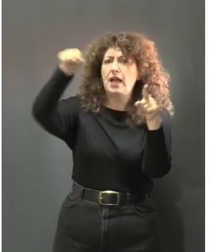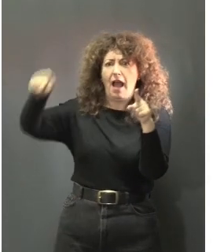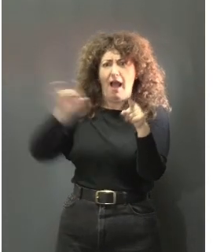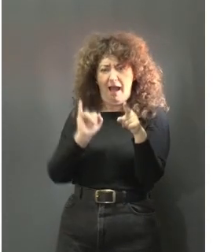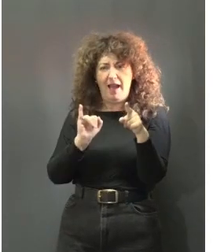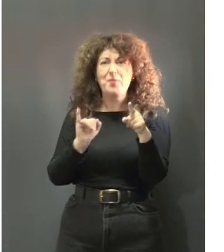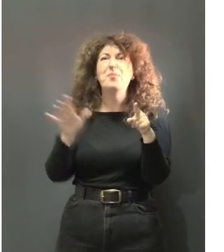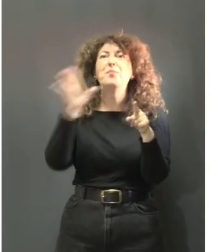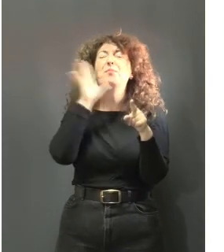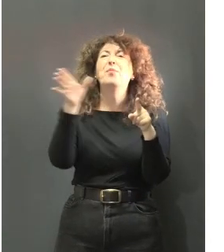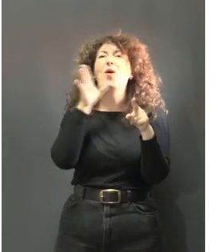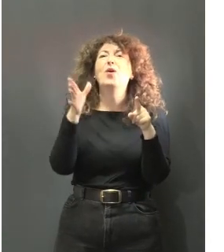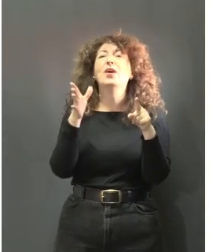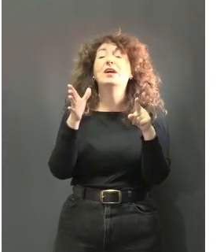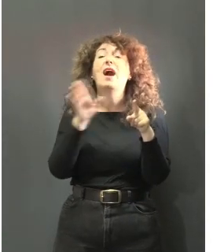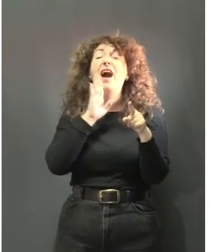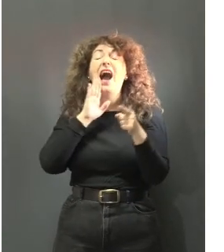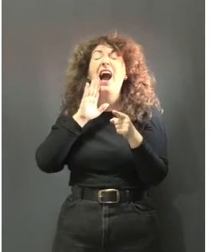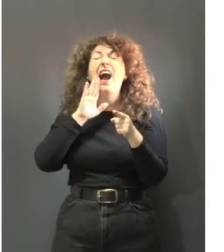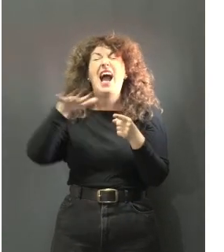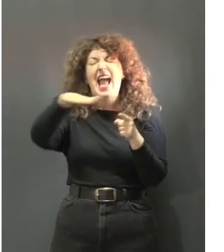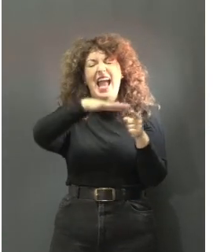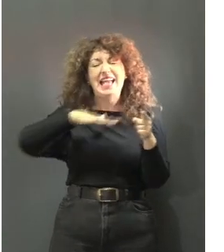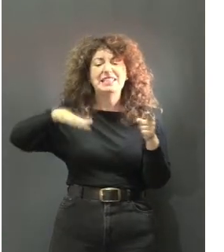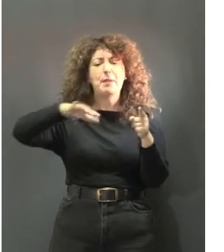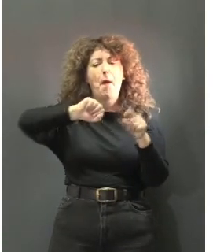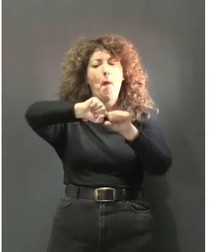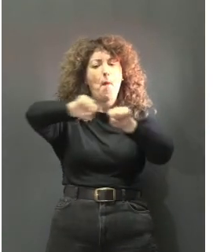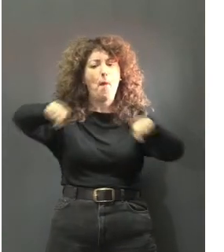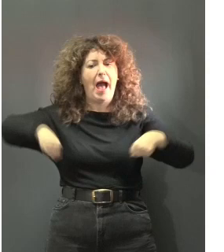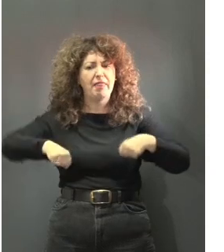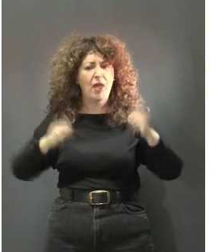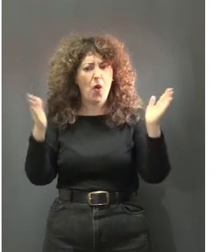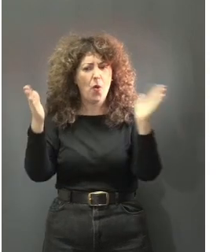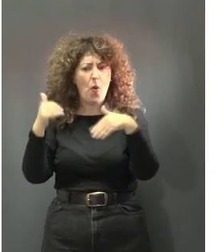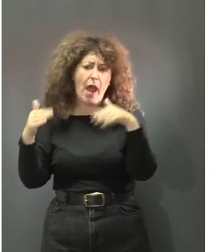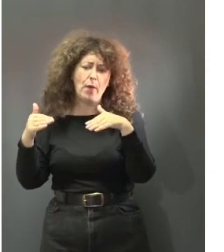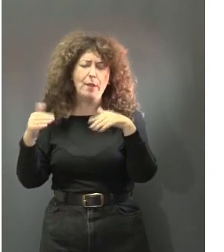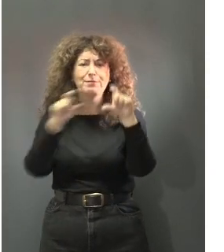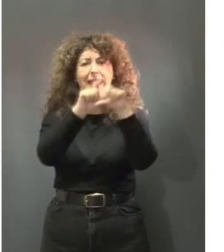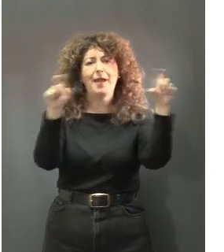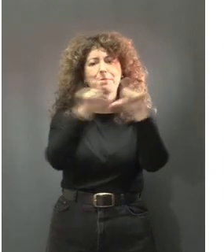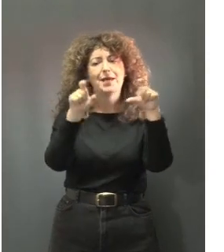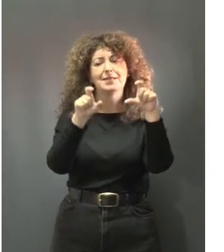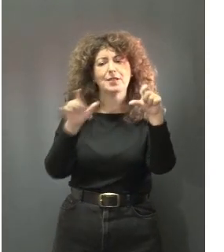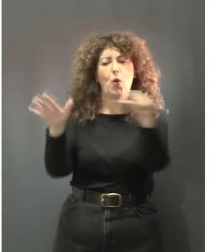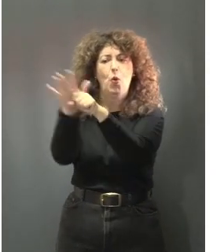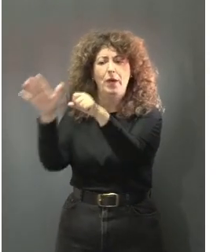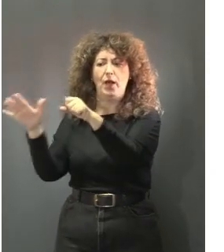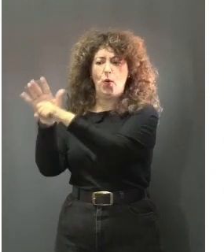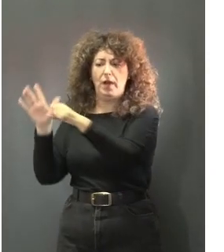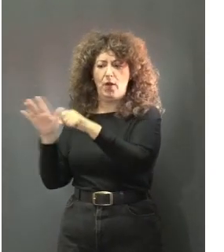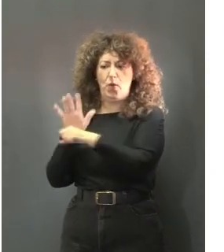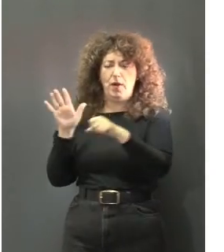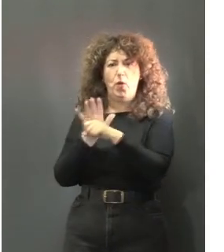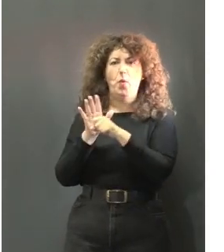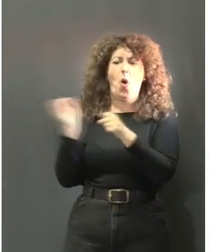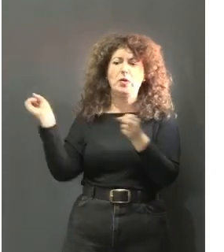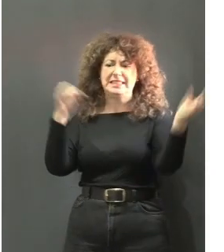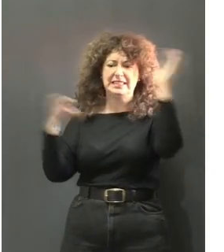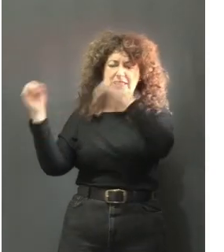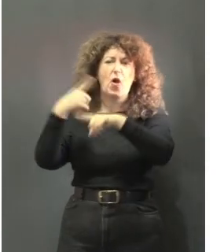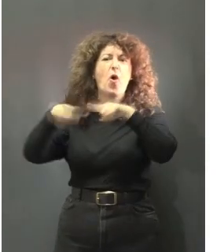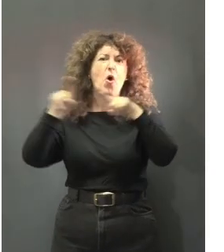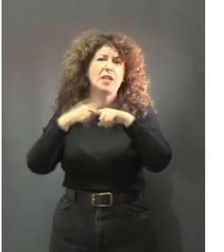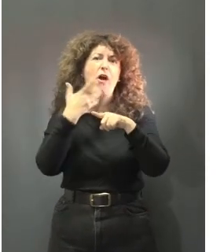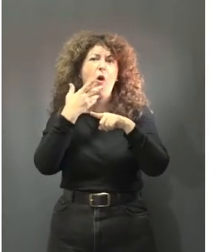están rellenando este espacio vacío, lo están rellenando de conocimiento o de formas de hacer.